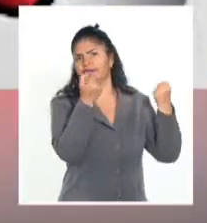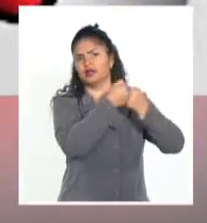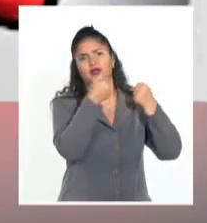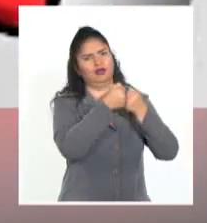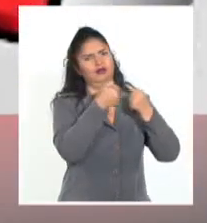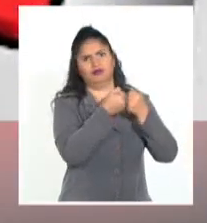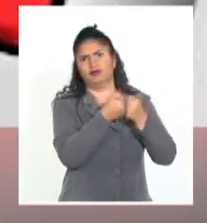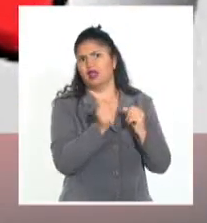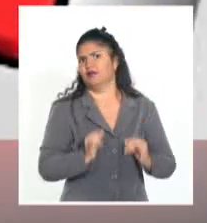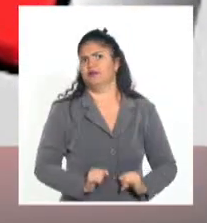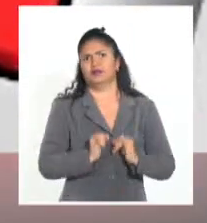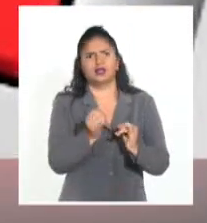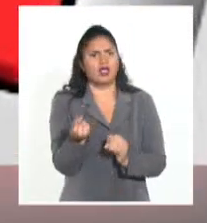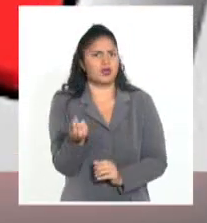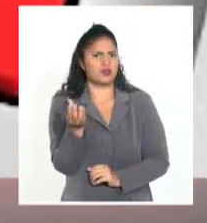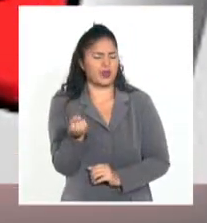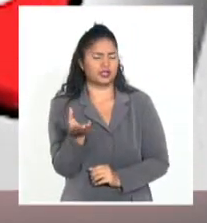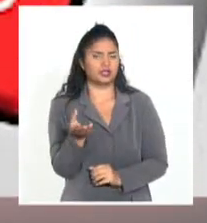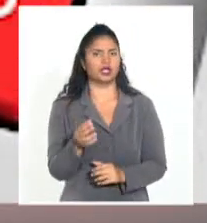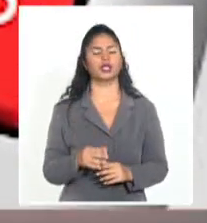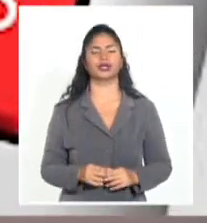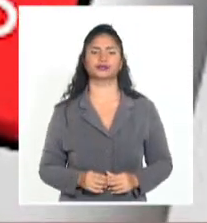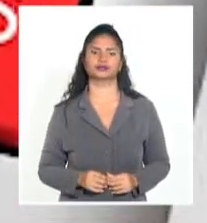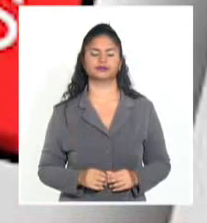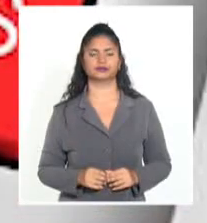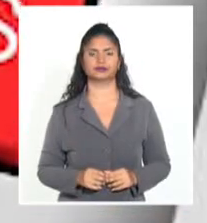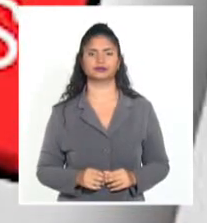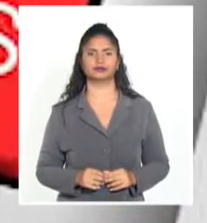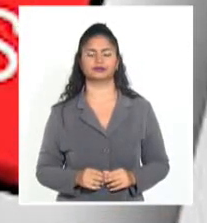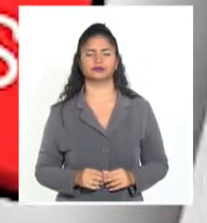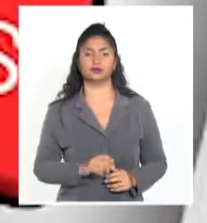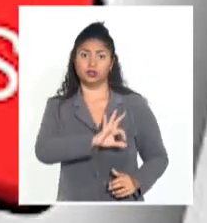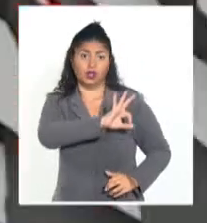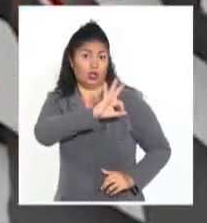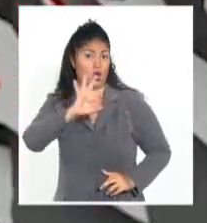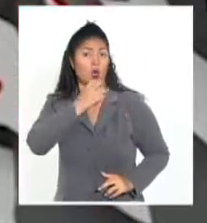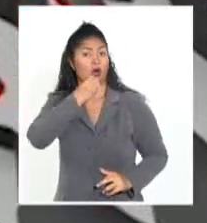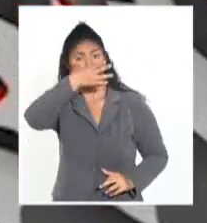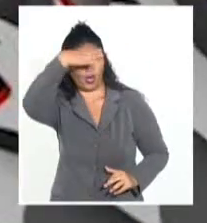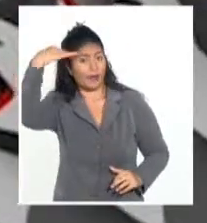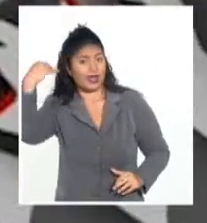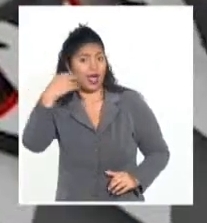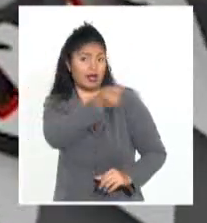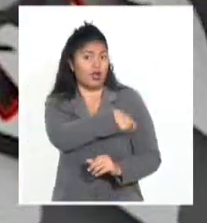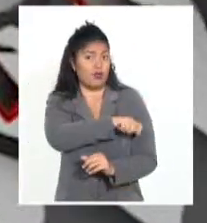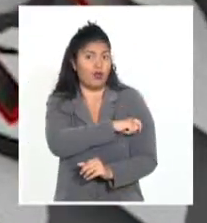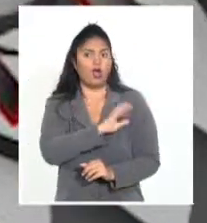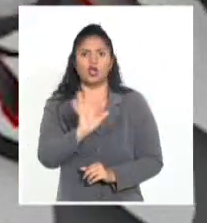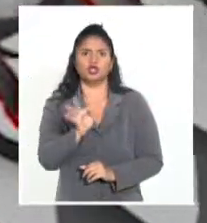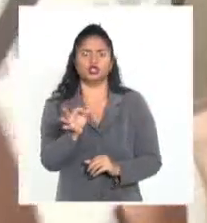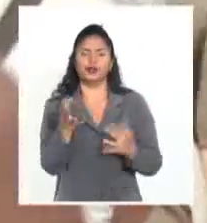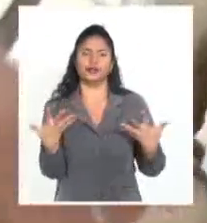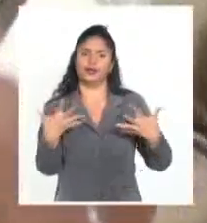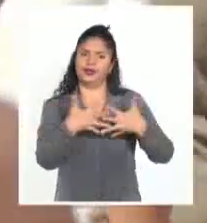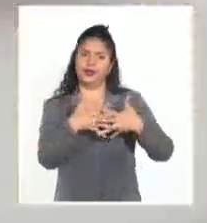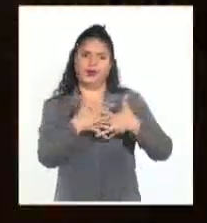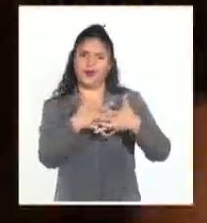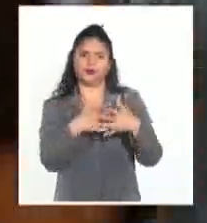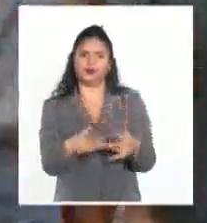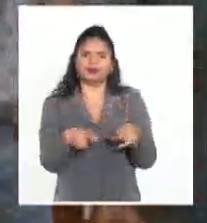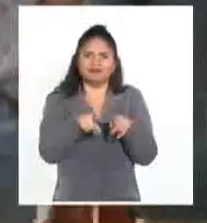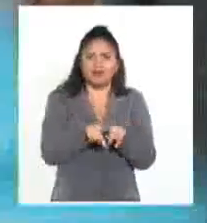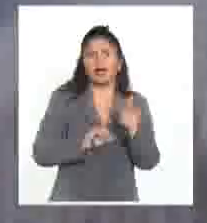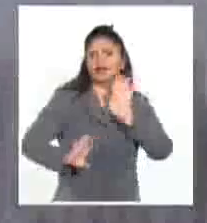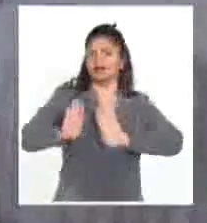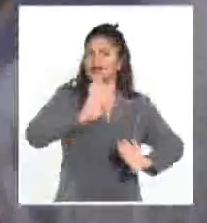aportaba el antídoto que nunca podemos olvidar: la unidad de la inmensa mayoría de los cubanos en torno al partido y la obra e ideales de la revolución